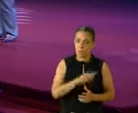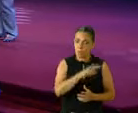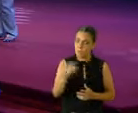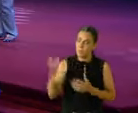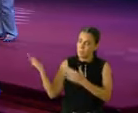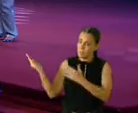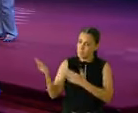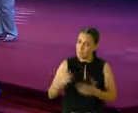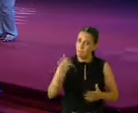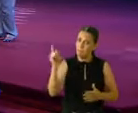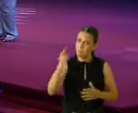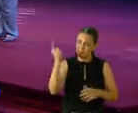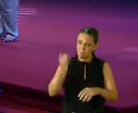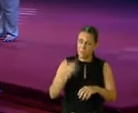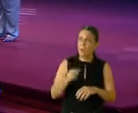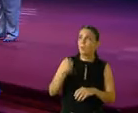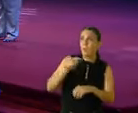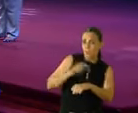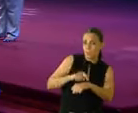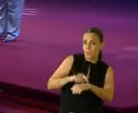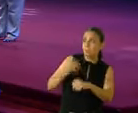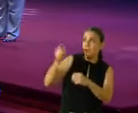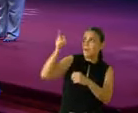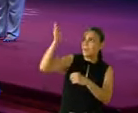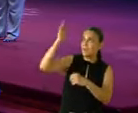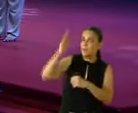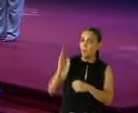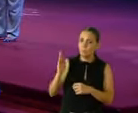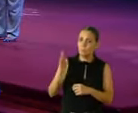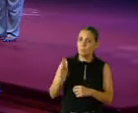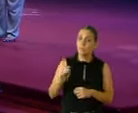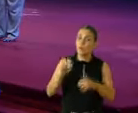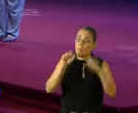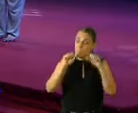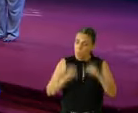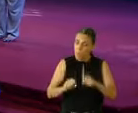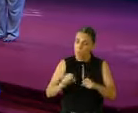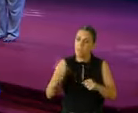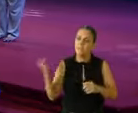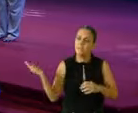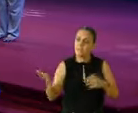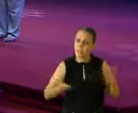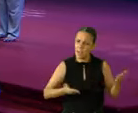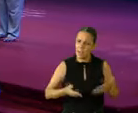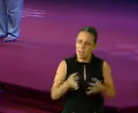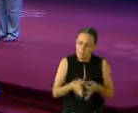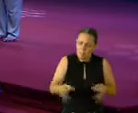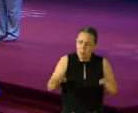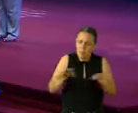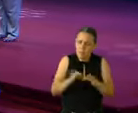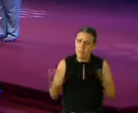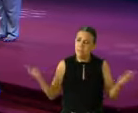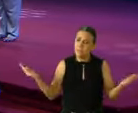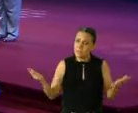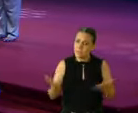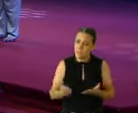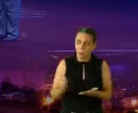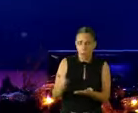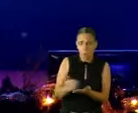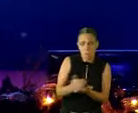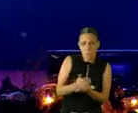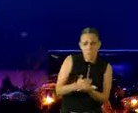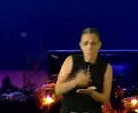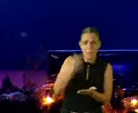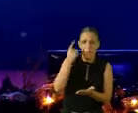primado a Dios. Pero también otra manera es que usted pueda traer una ofrenda de agradecimiento al Señor, su honra al Señor ese